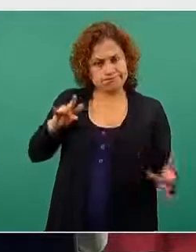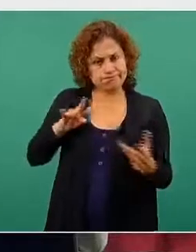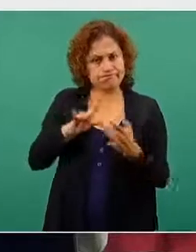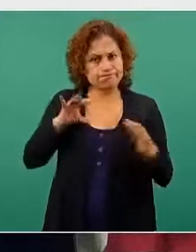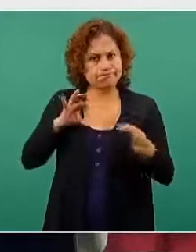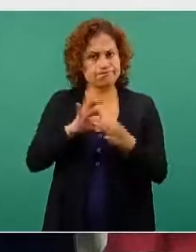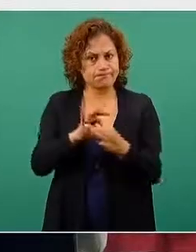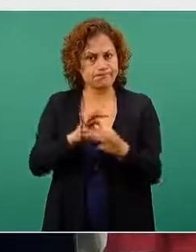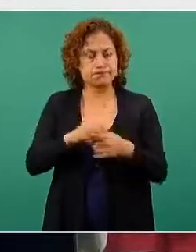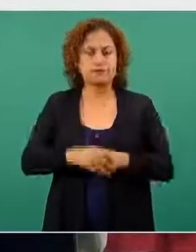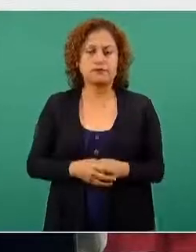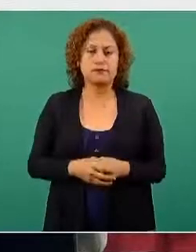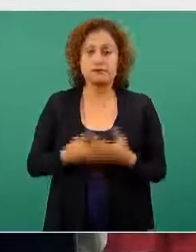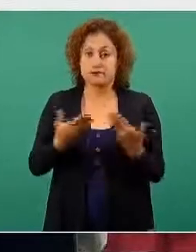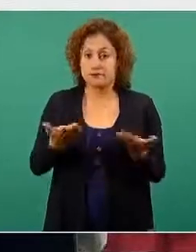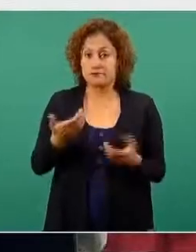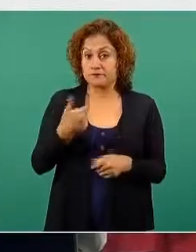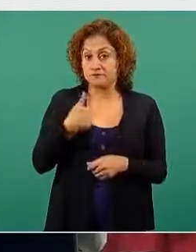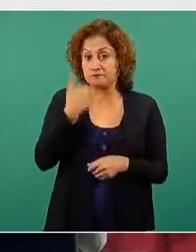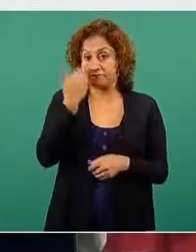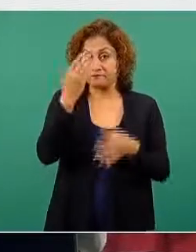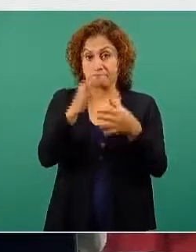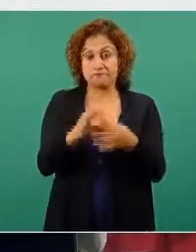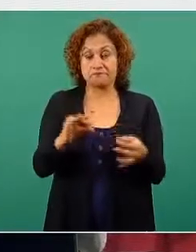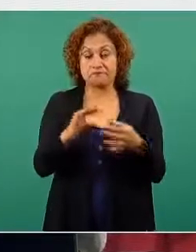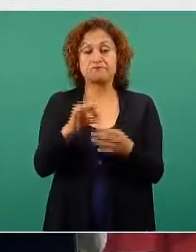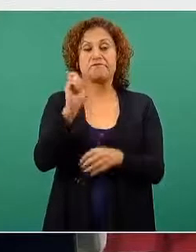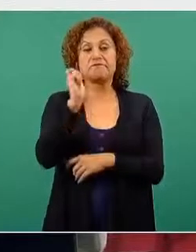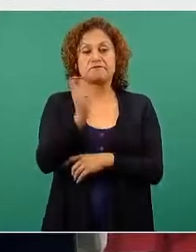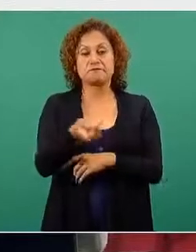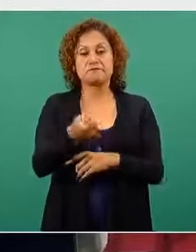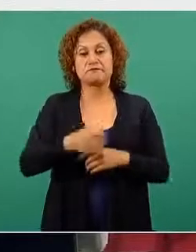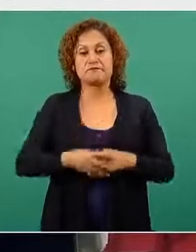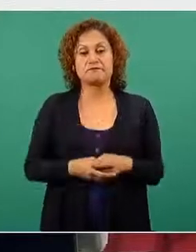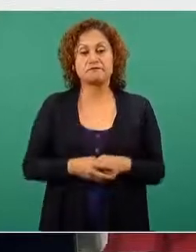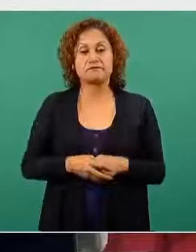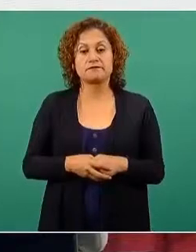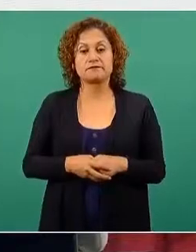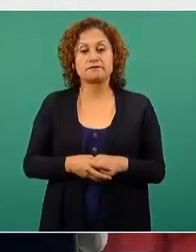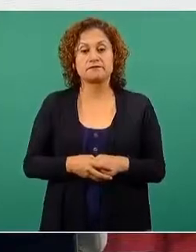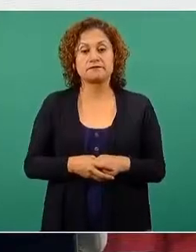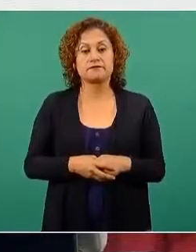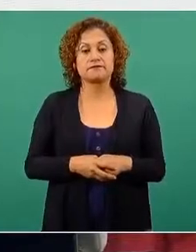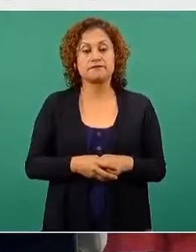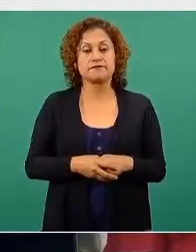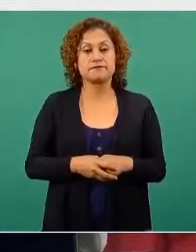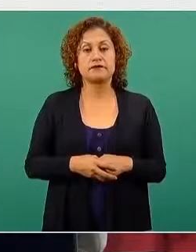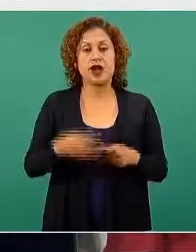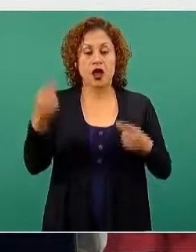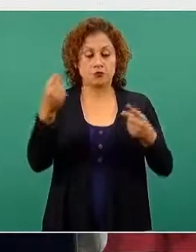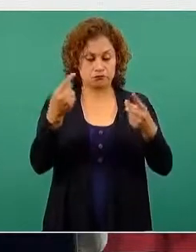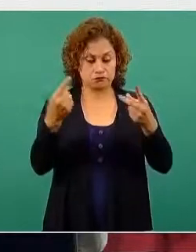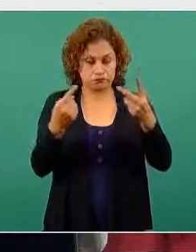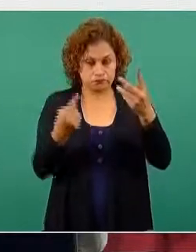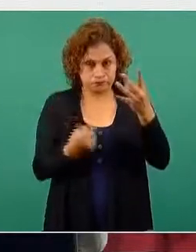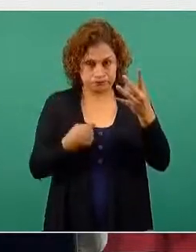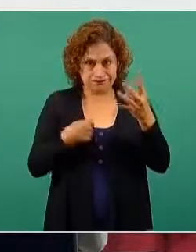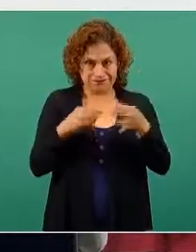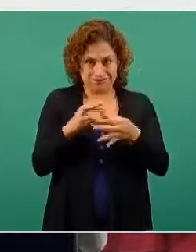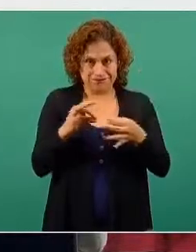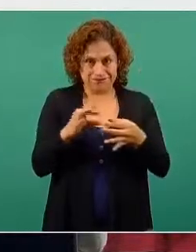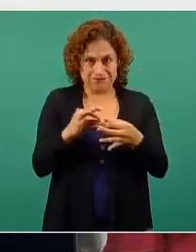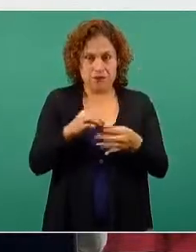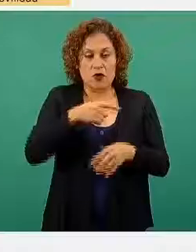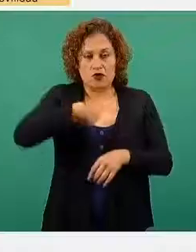Y quiero decirles aquí que efectivamente todas estas son las acciones que Veracruz